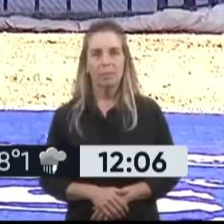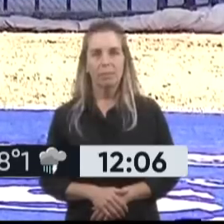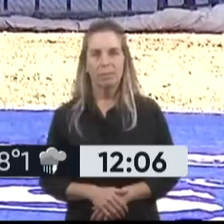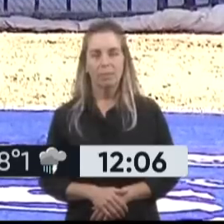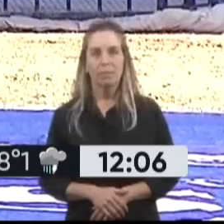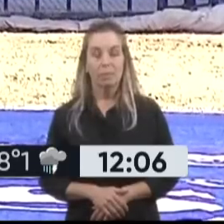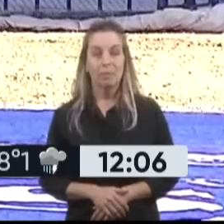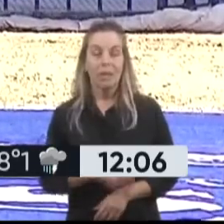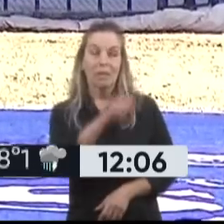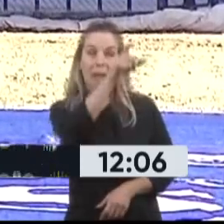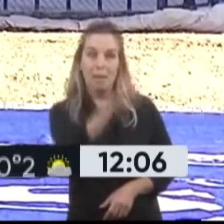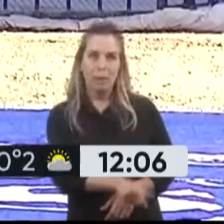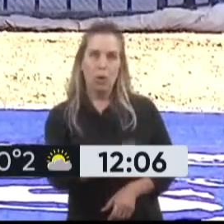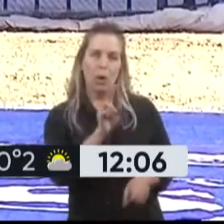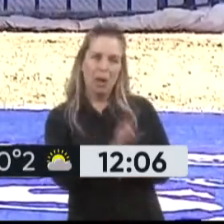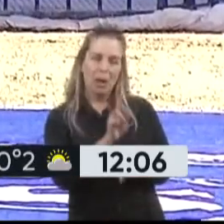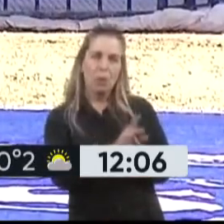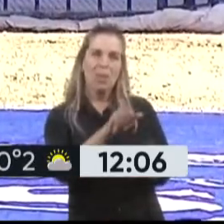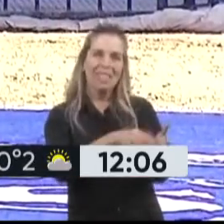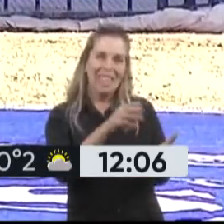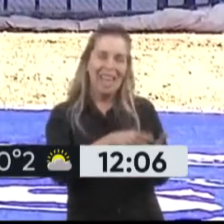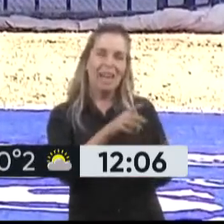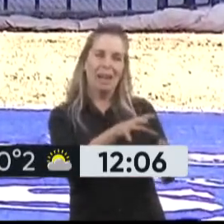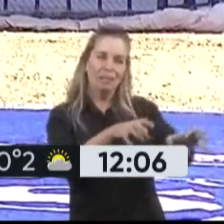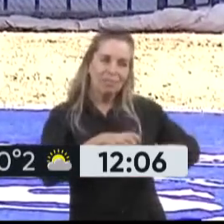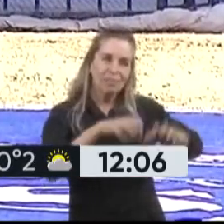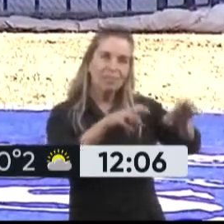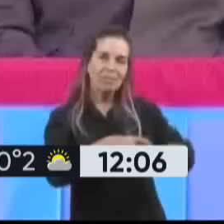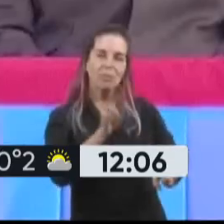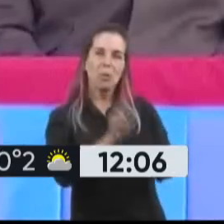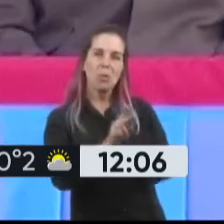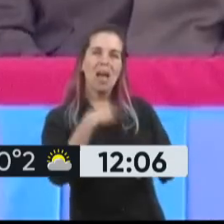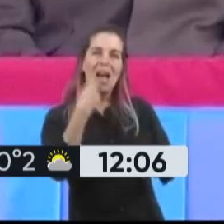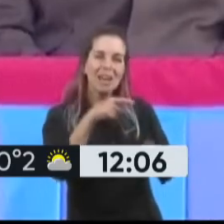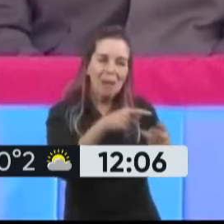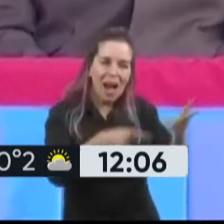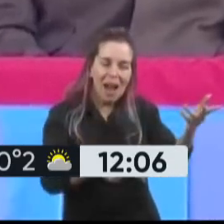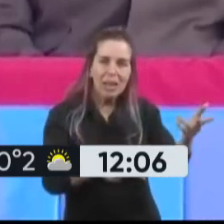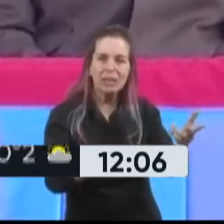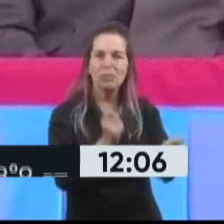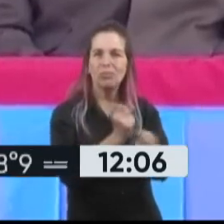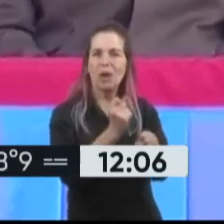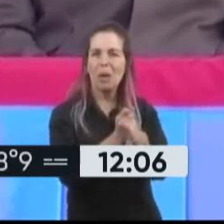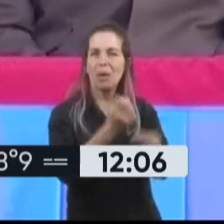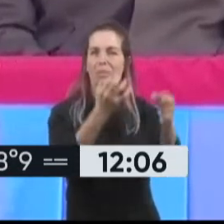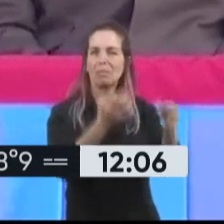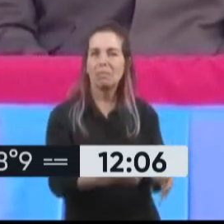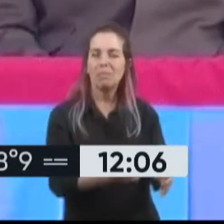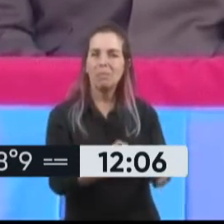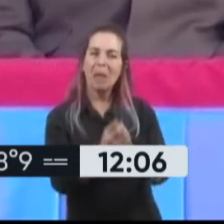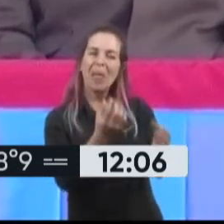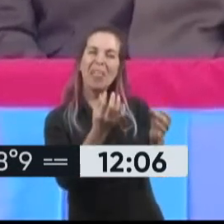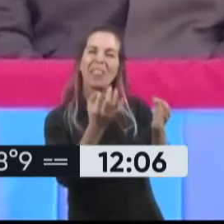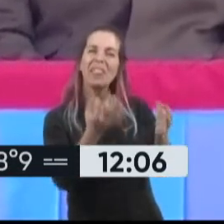porque trabajar la tierra o criar ganado son actividades atávicas y vitales. Es una labor de un optimismo ontológico